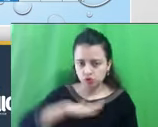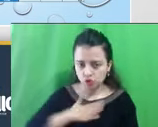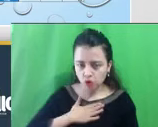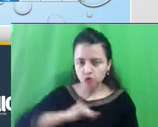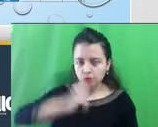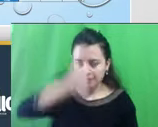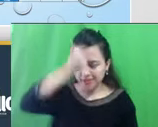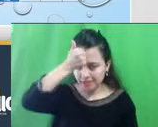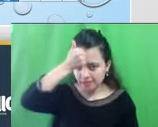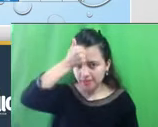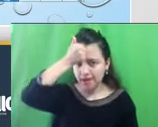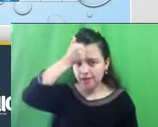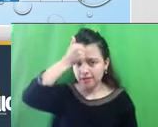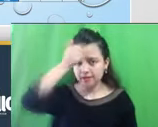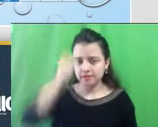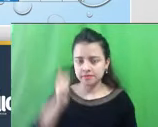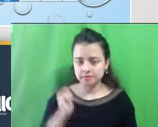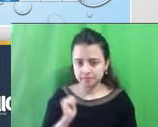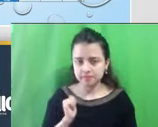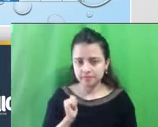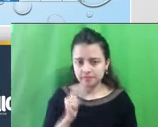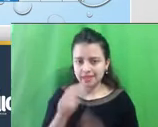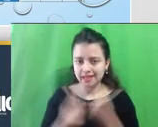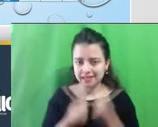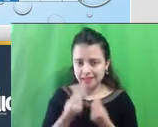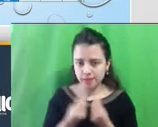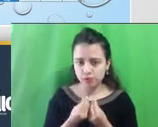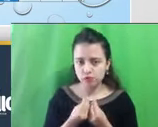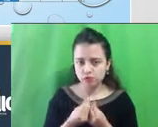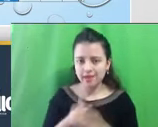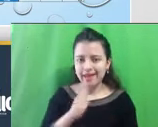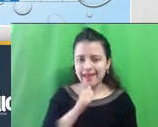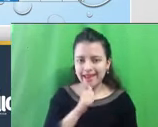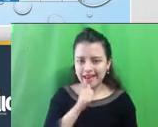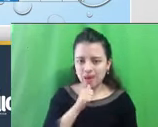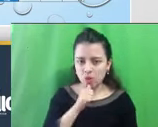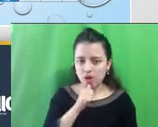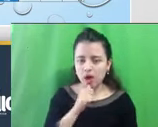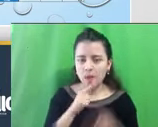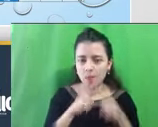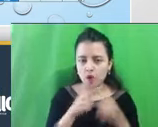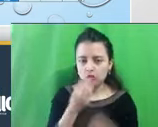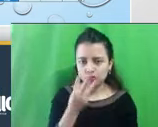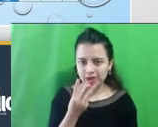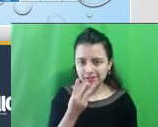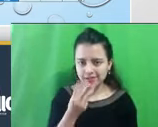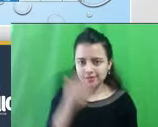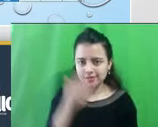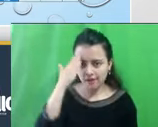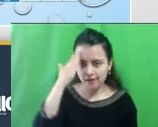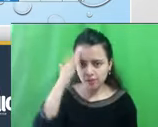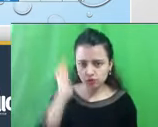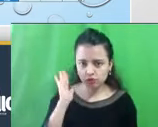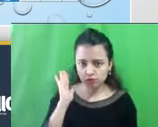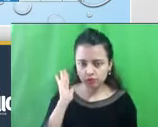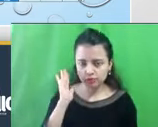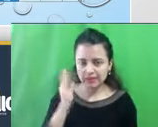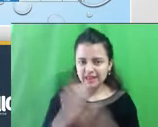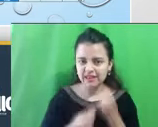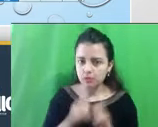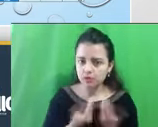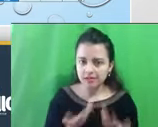PETAP Aguapucha, estamos suministrándole el agua a la AAA por medio de unas redes. ¿Qué vamos a hacer nosotros en el